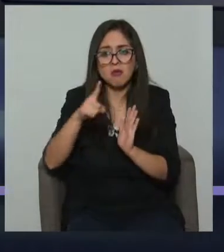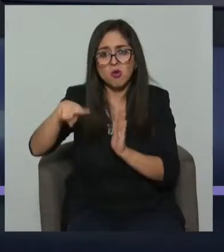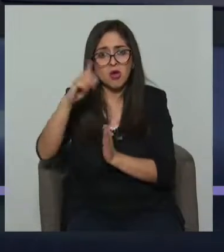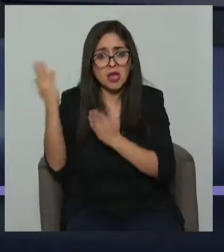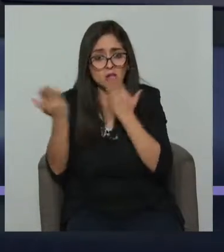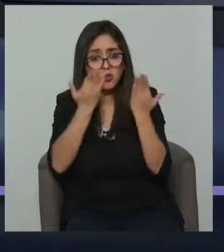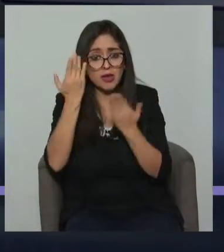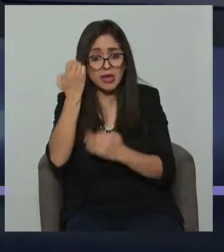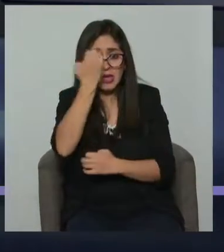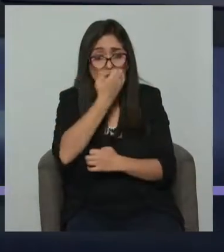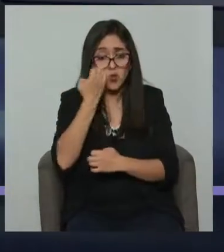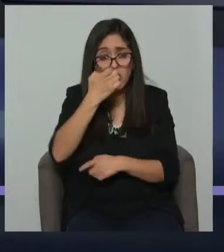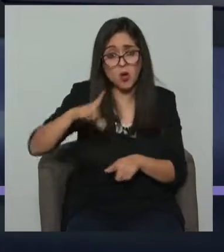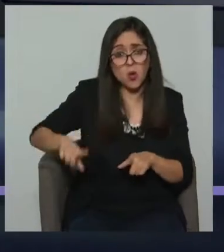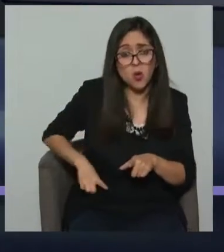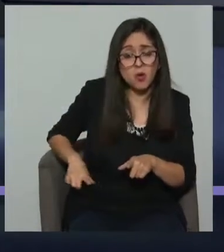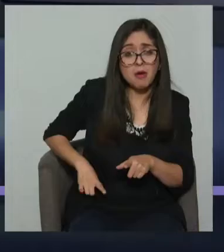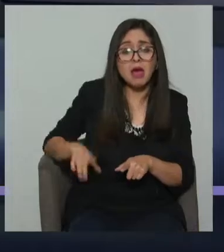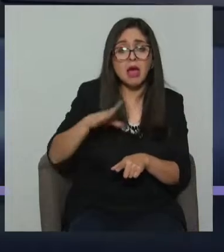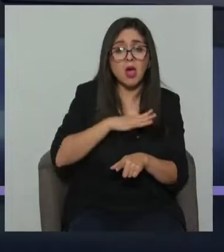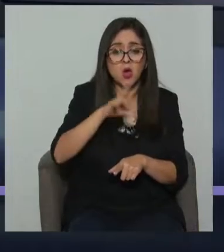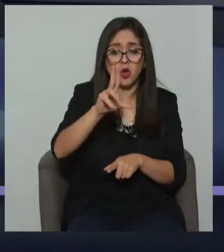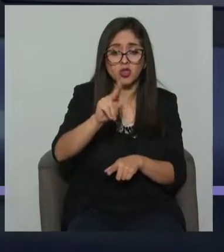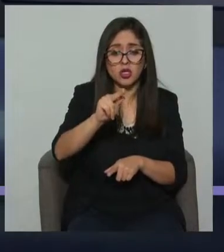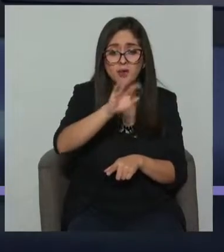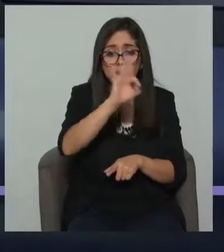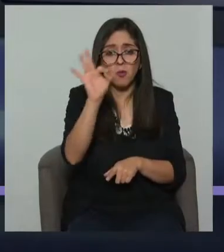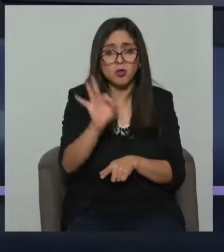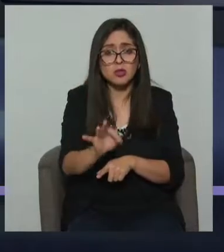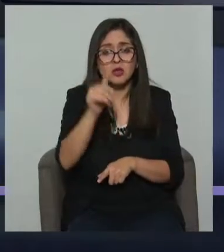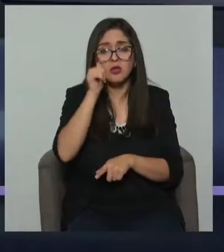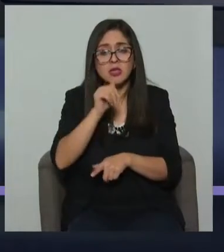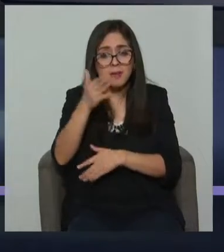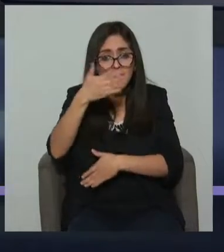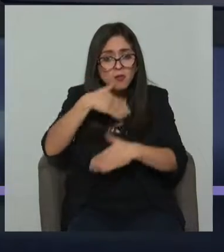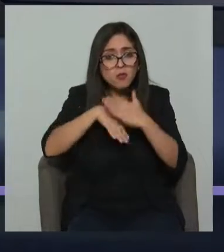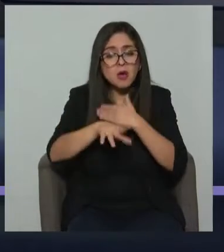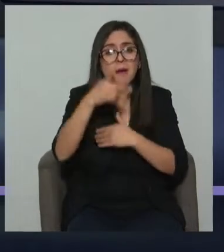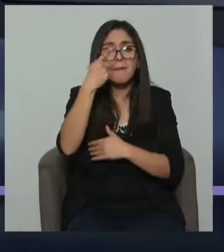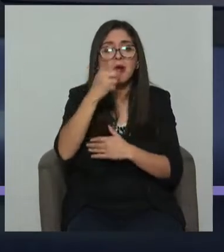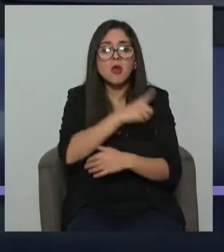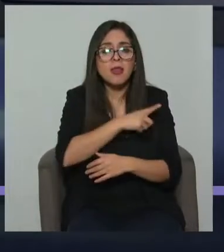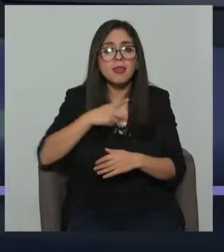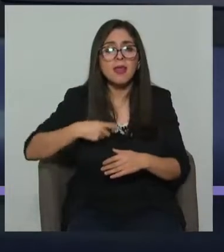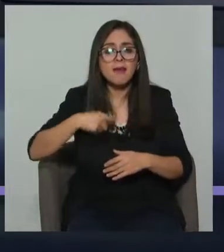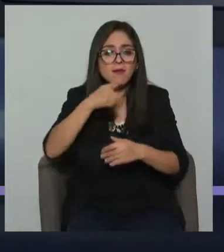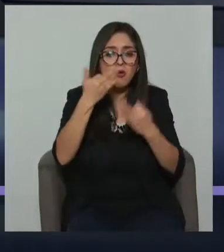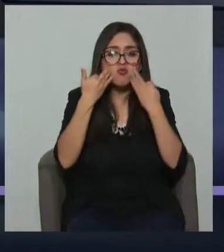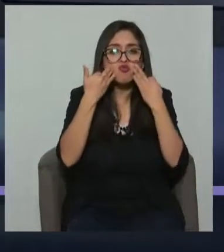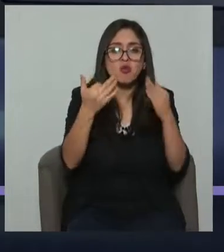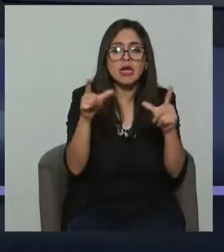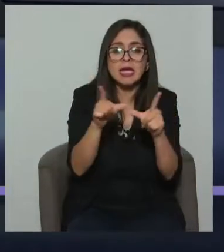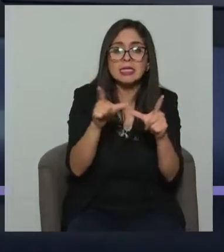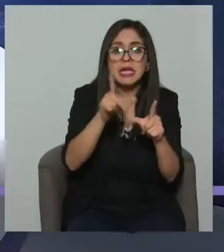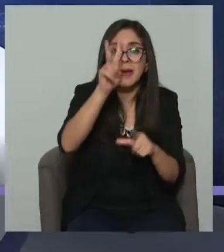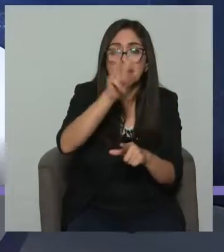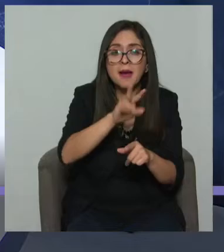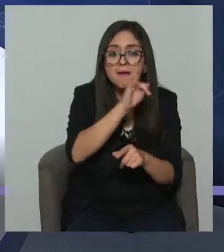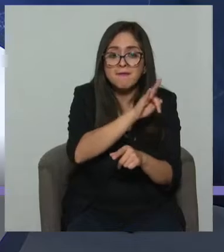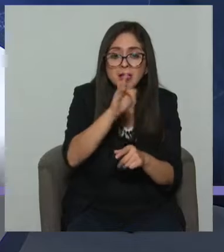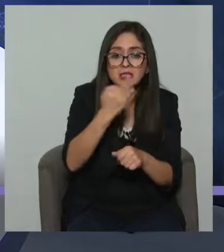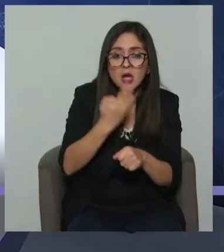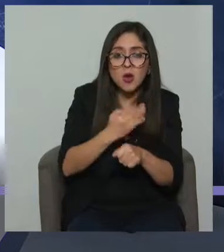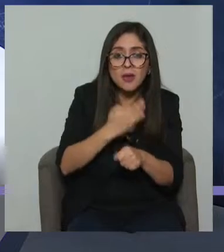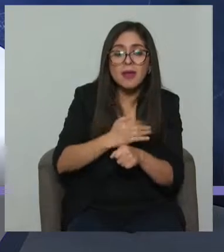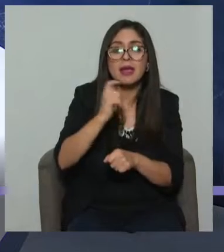públicas tienen el 80% de descuento en nuestros espectáculos, presentando su credencial vigente. No, bueno, todos los ya. Estudiantes,